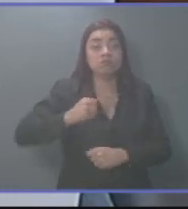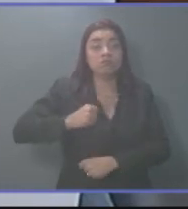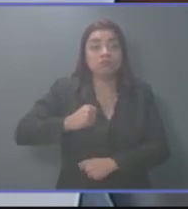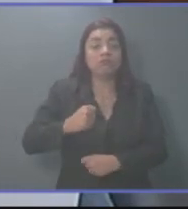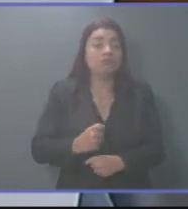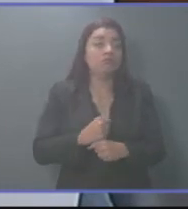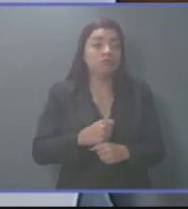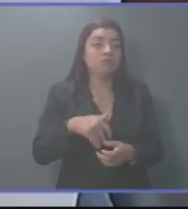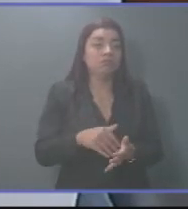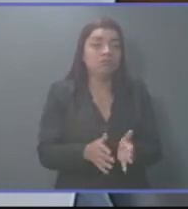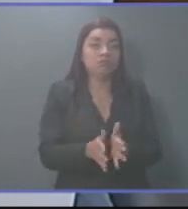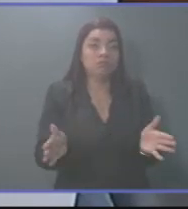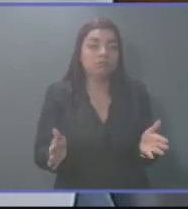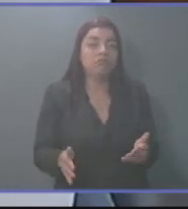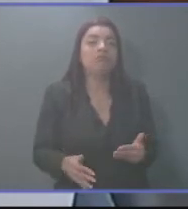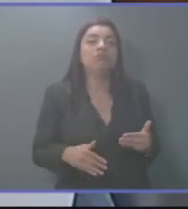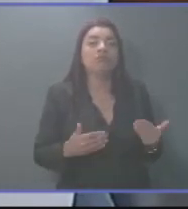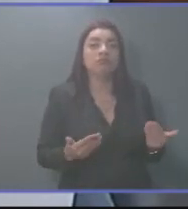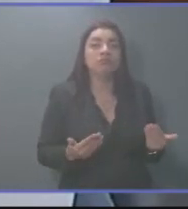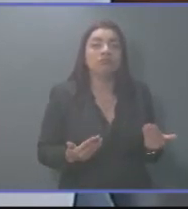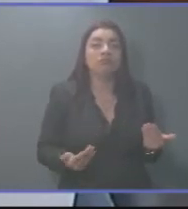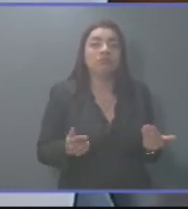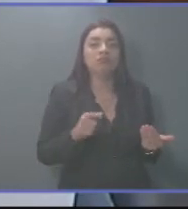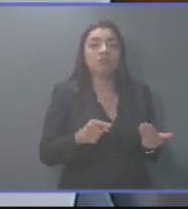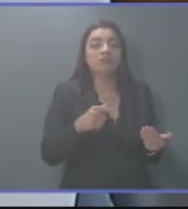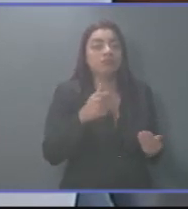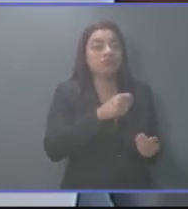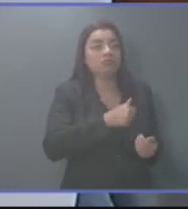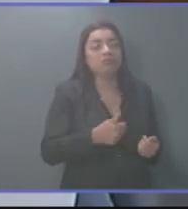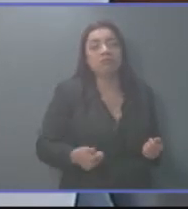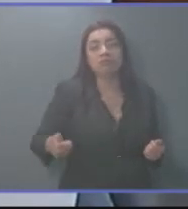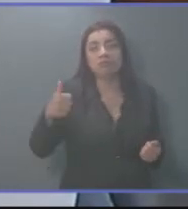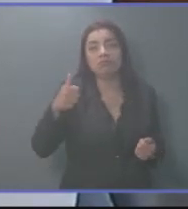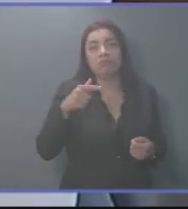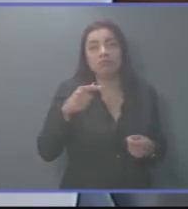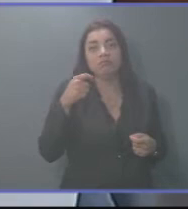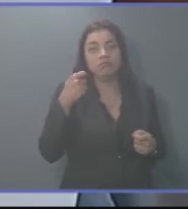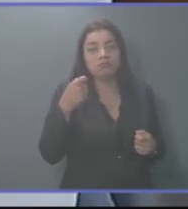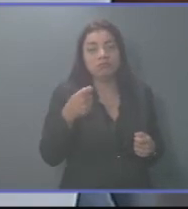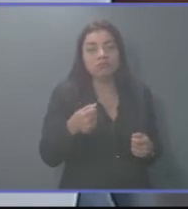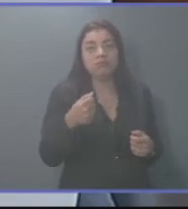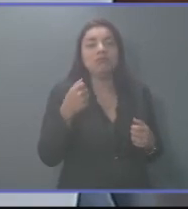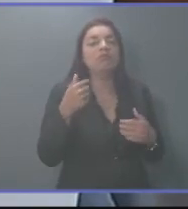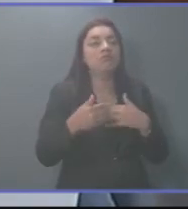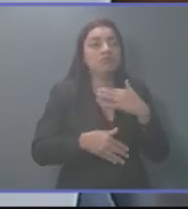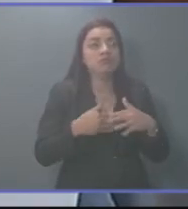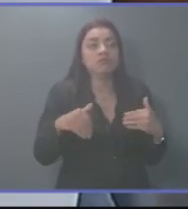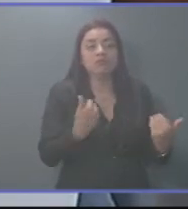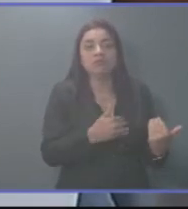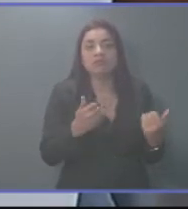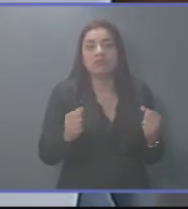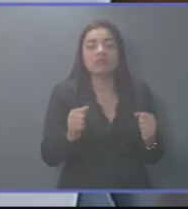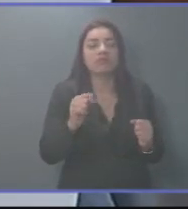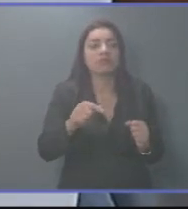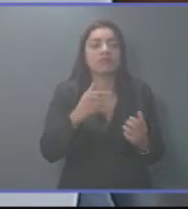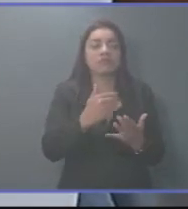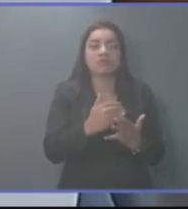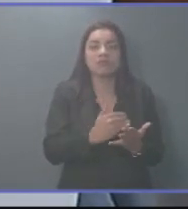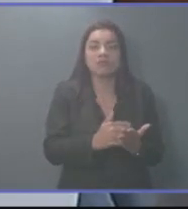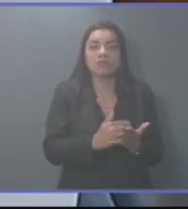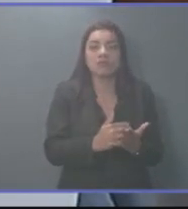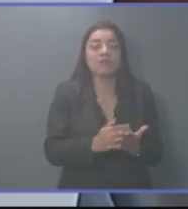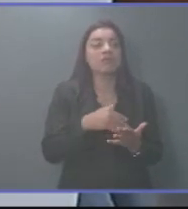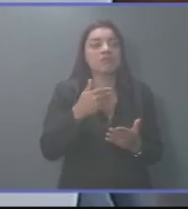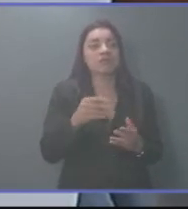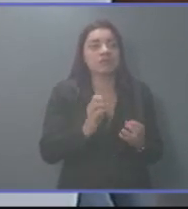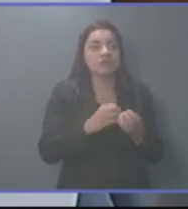y Seguridad Pública, cuyas funciones principales eran la de proveer los cuadros de reservistas